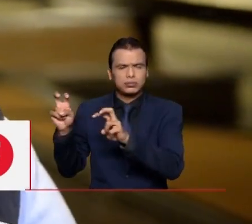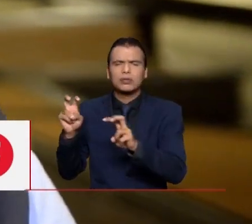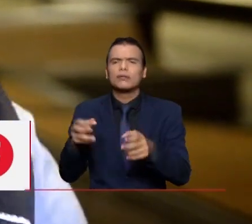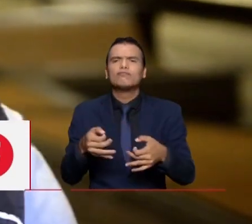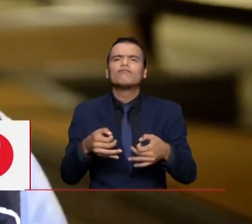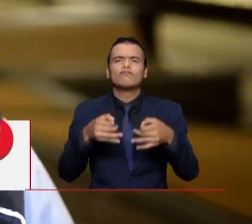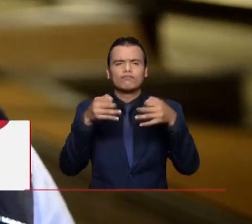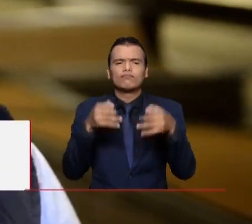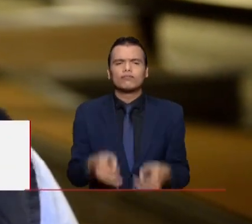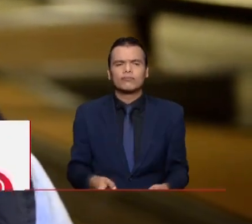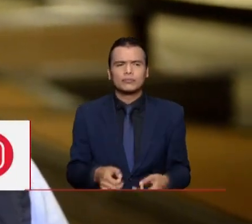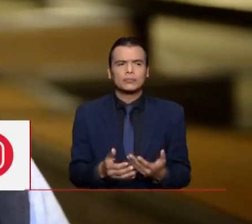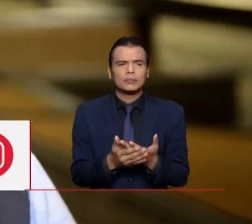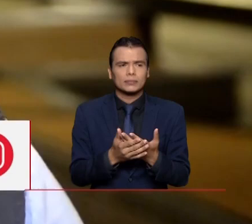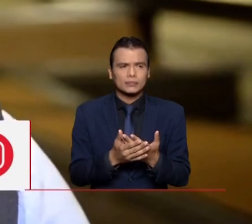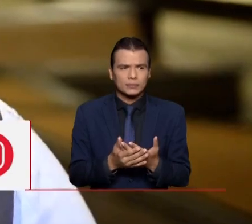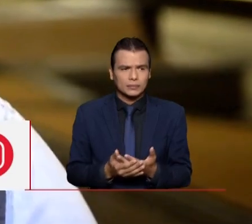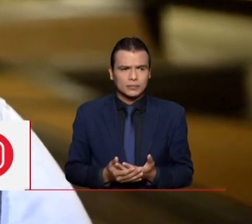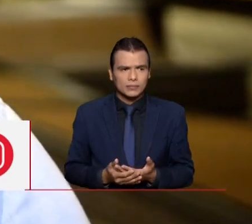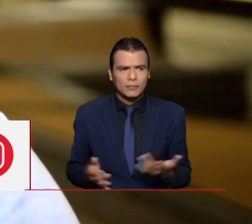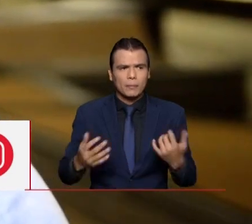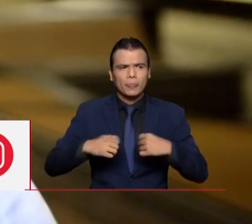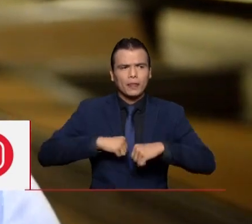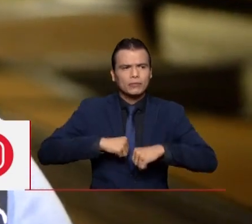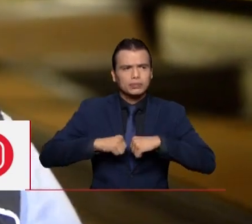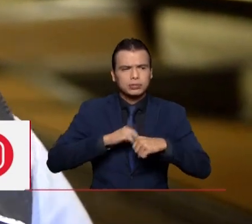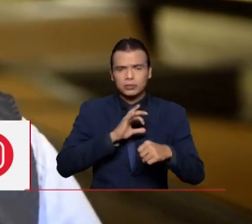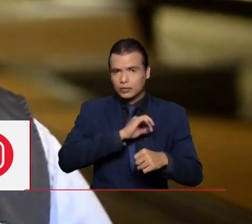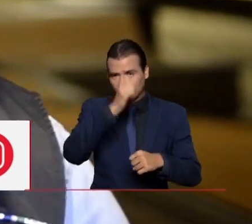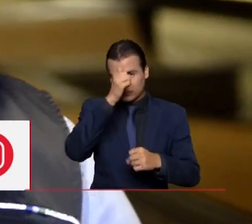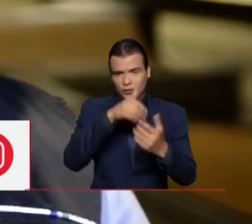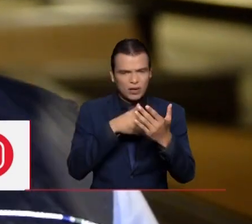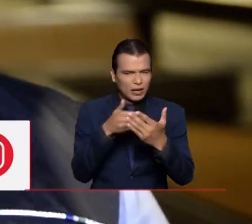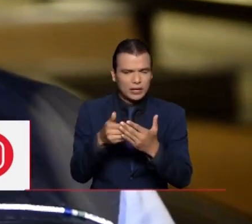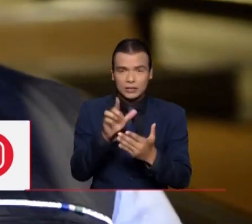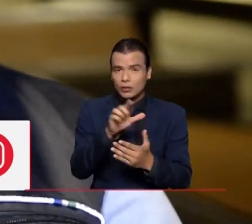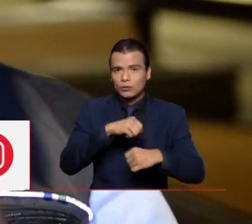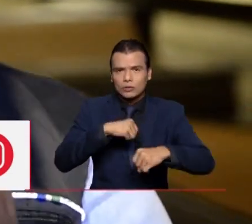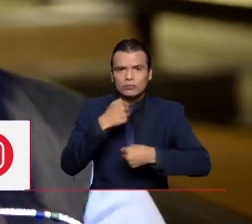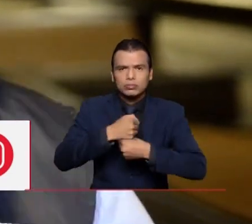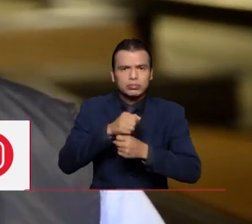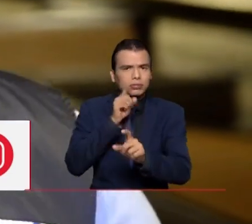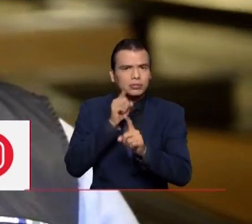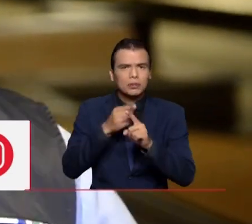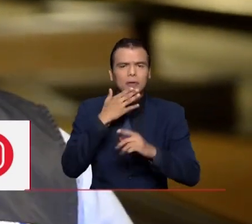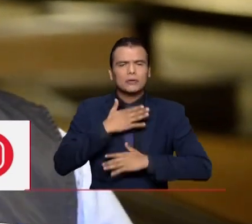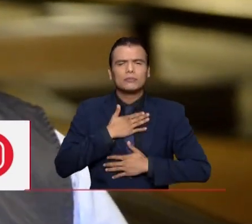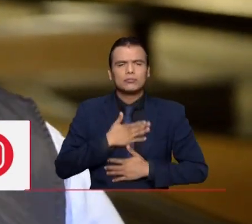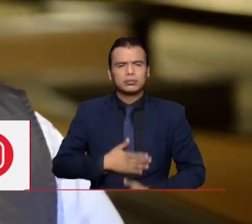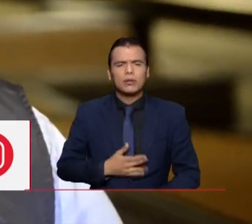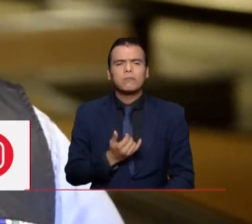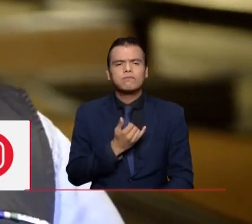a la seguridad de todos los caleños. Vamos a trabajar de corrido todo el fin de semana hasta el día lunes para tener un fin de semana de amor y